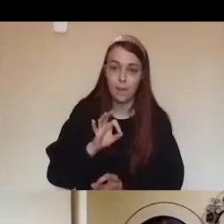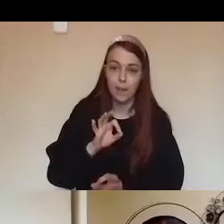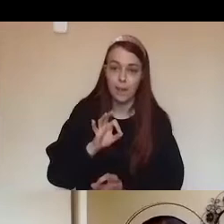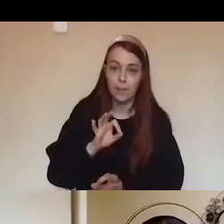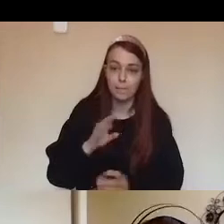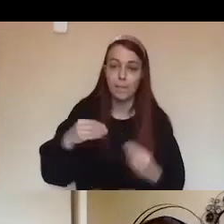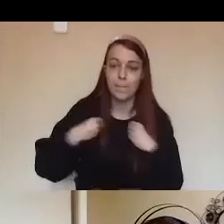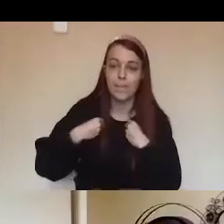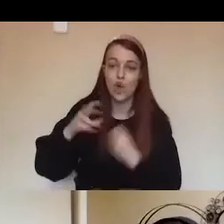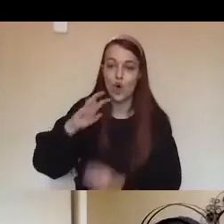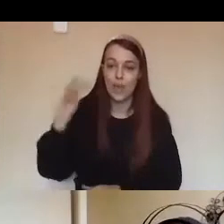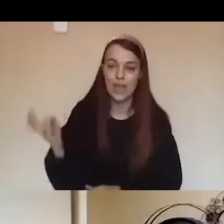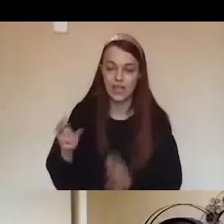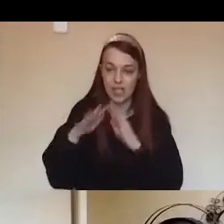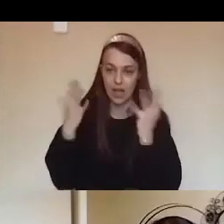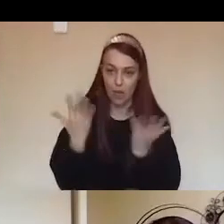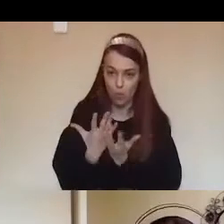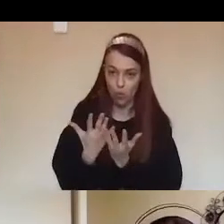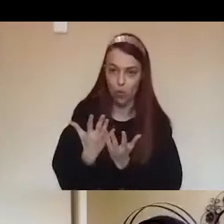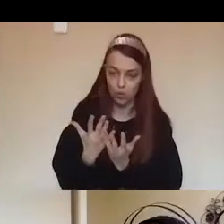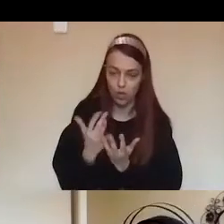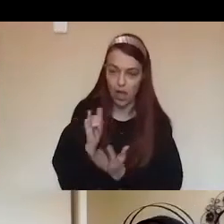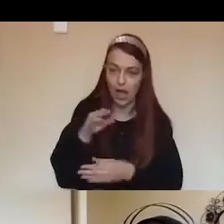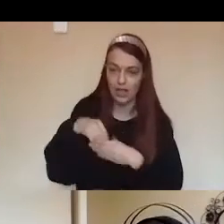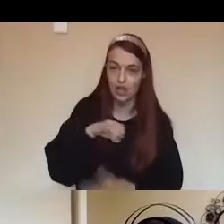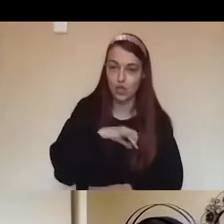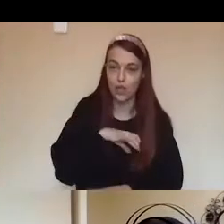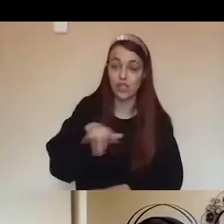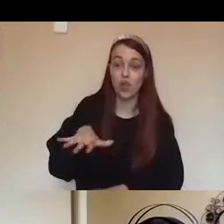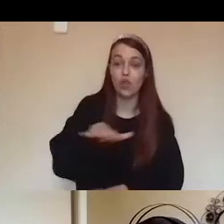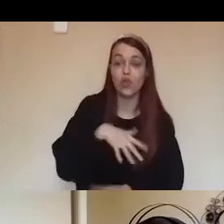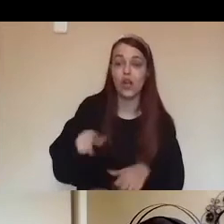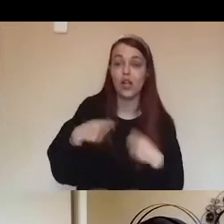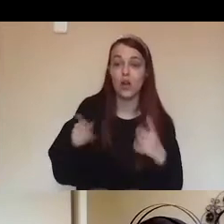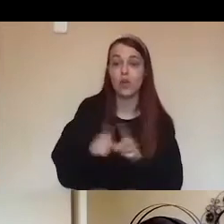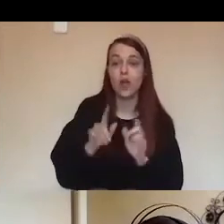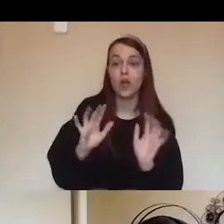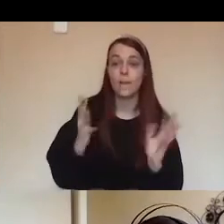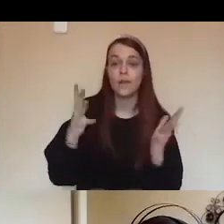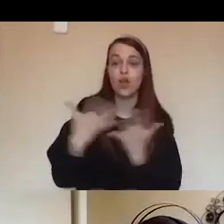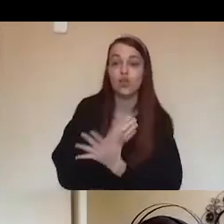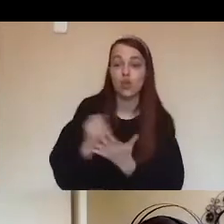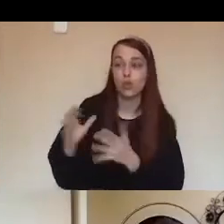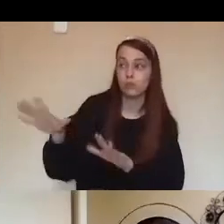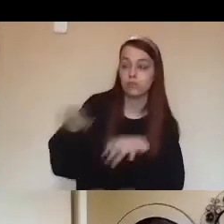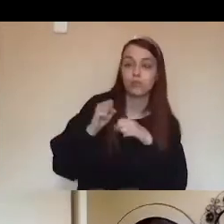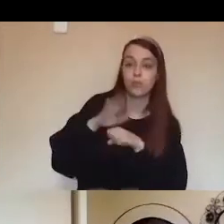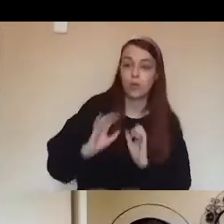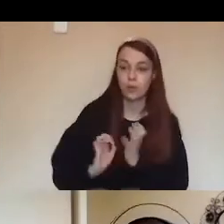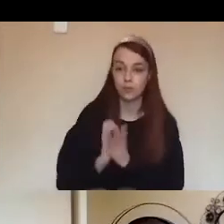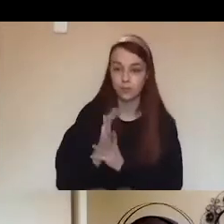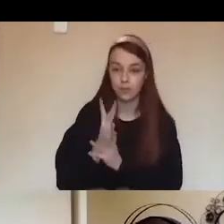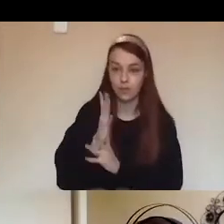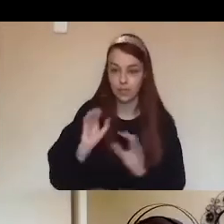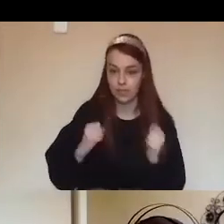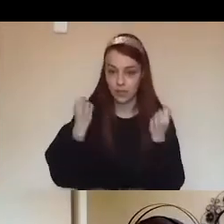nivel global, y justamente esta reserva rescata esta vegetación. Y también esta